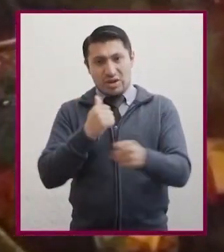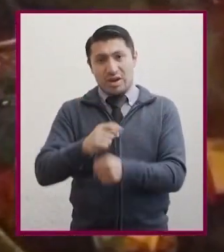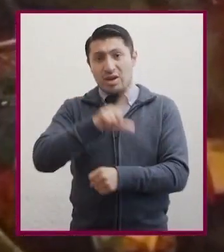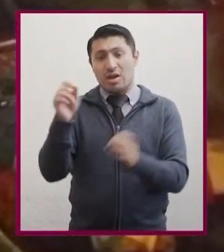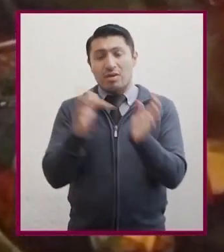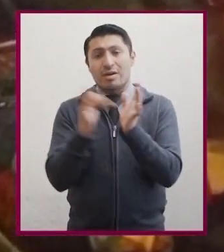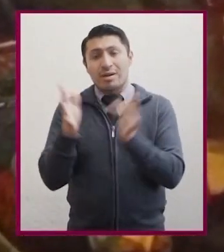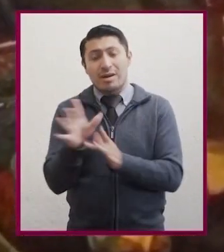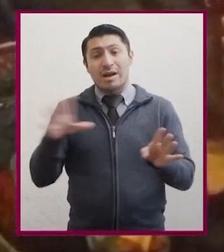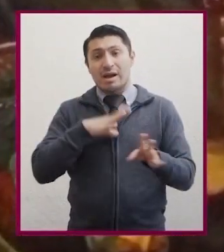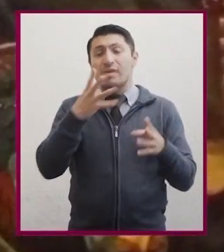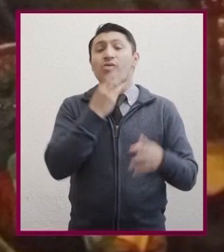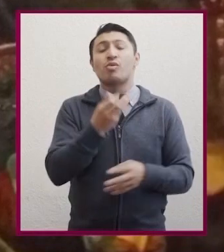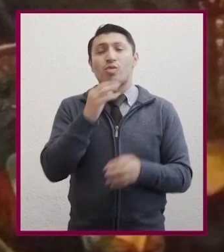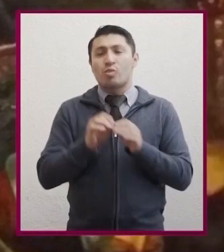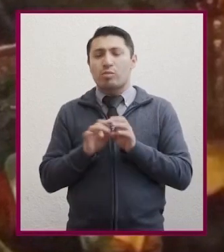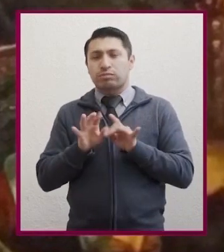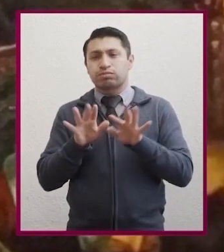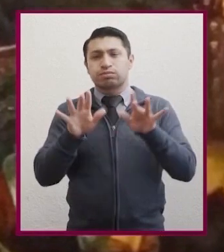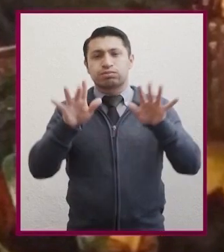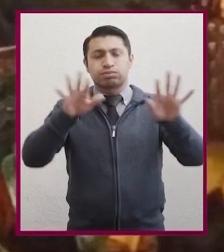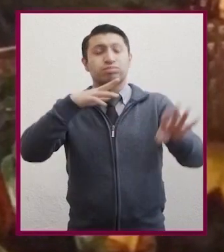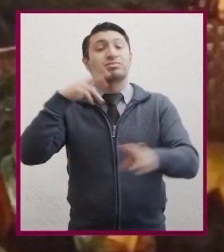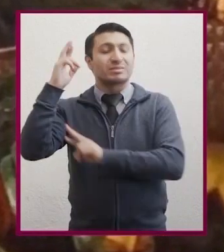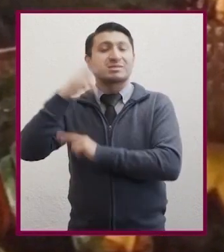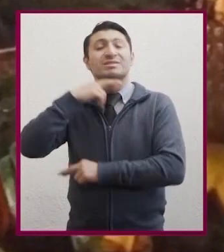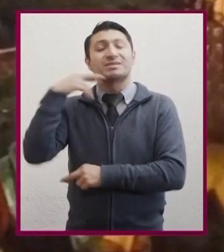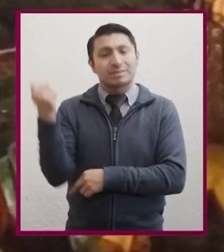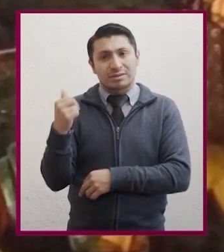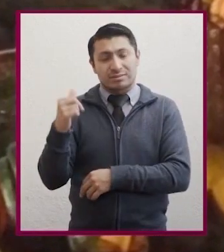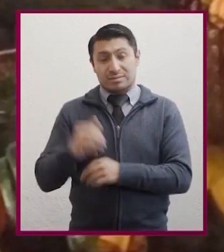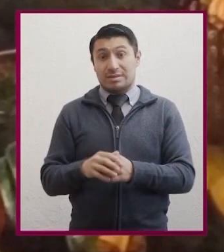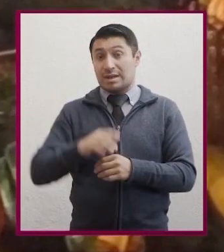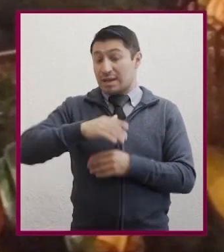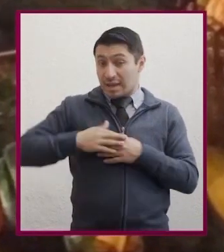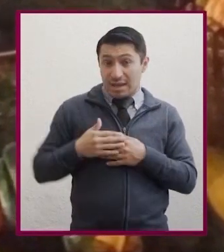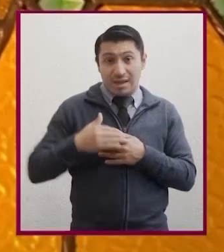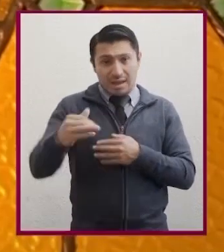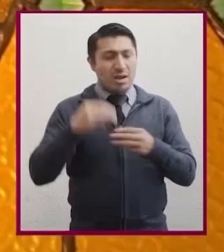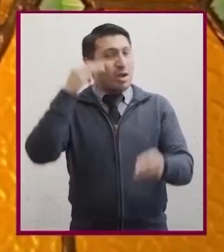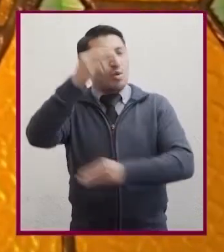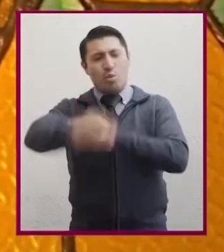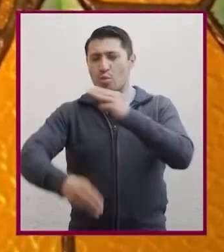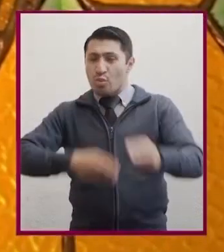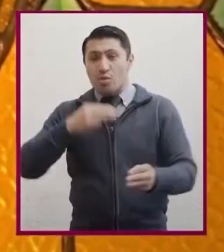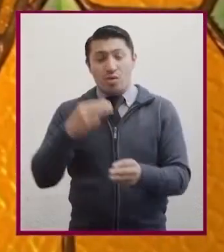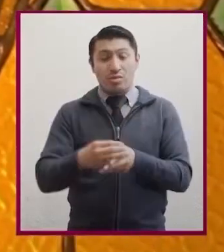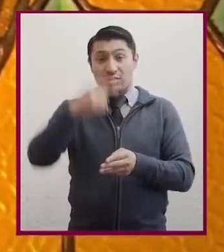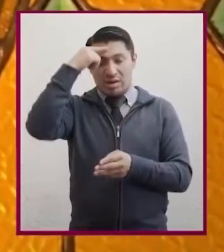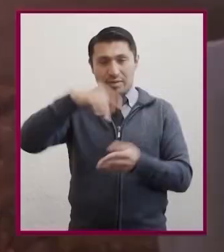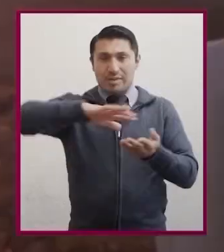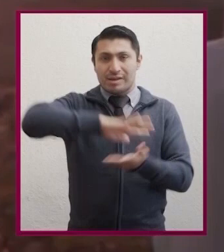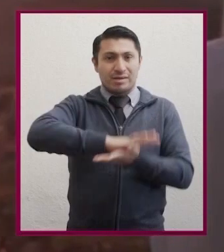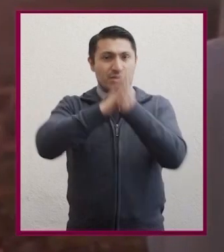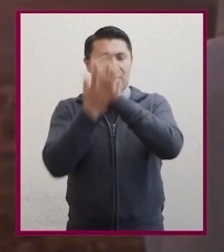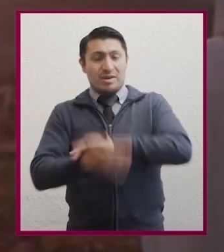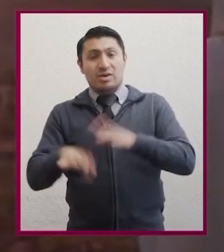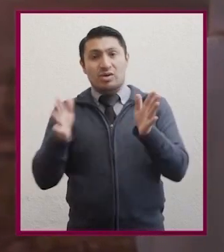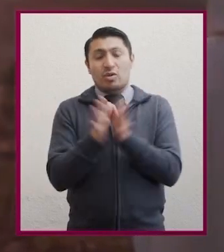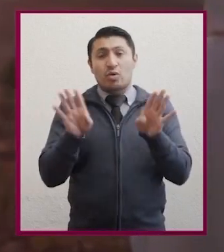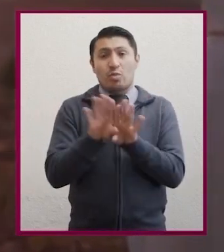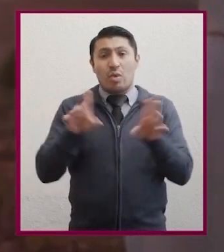los judíos se dispersaron por todo el Imperio Romano y en adelante por todo el mundo para convertirse en una